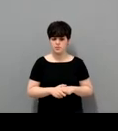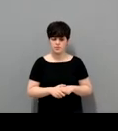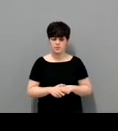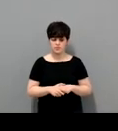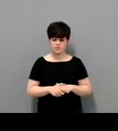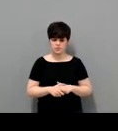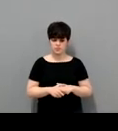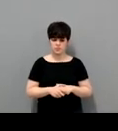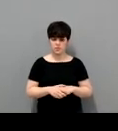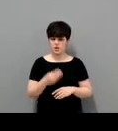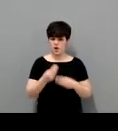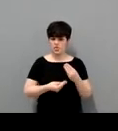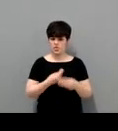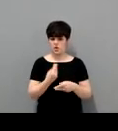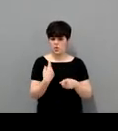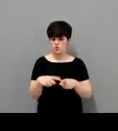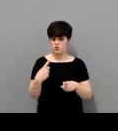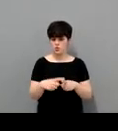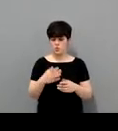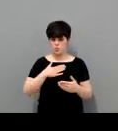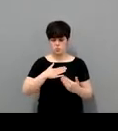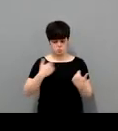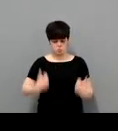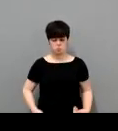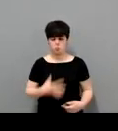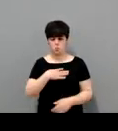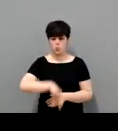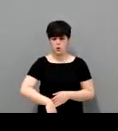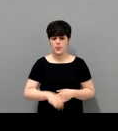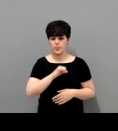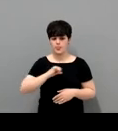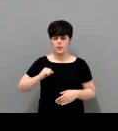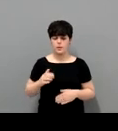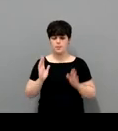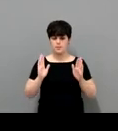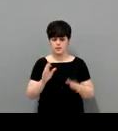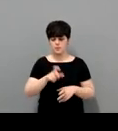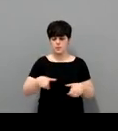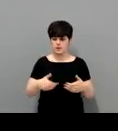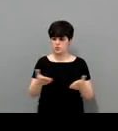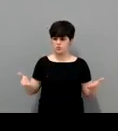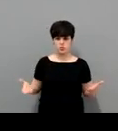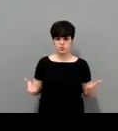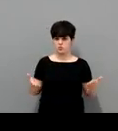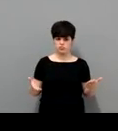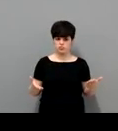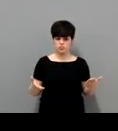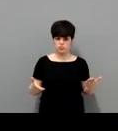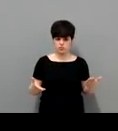las cosas por mí misma, pero la gente no tiene